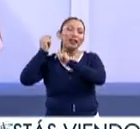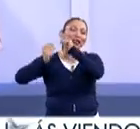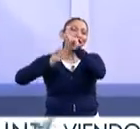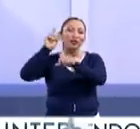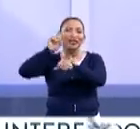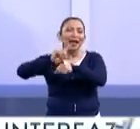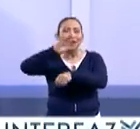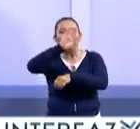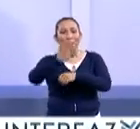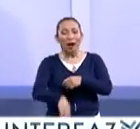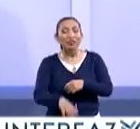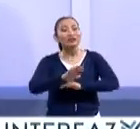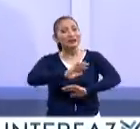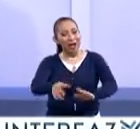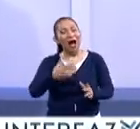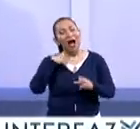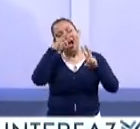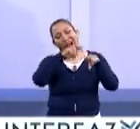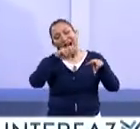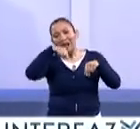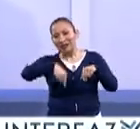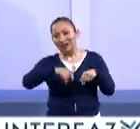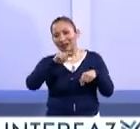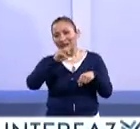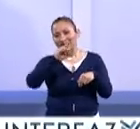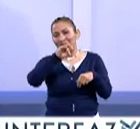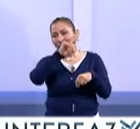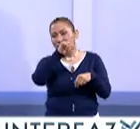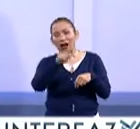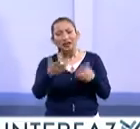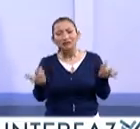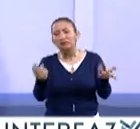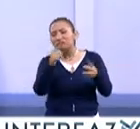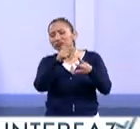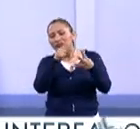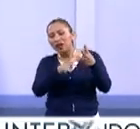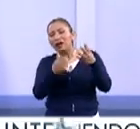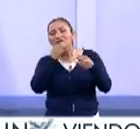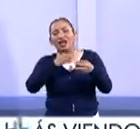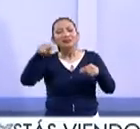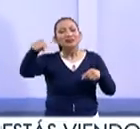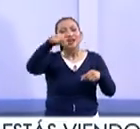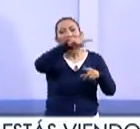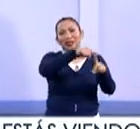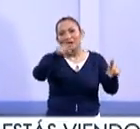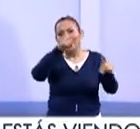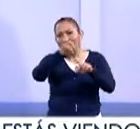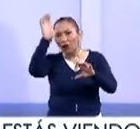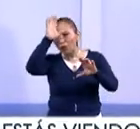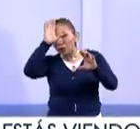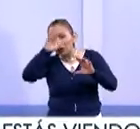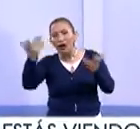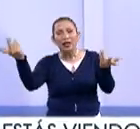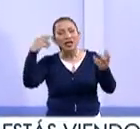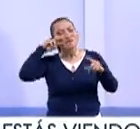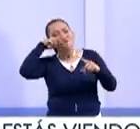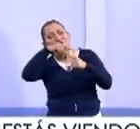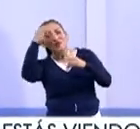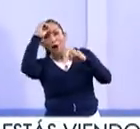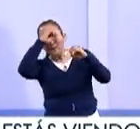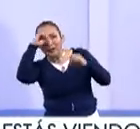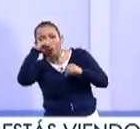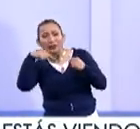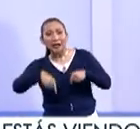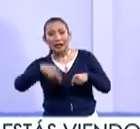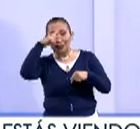Día de Muertos, que ya lo hemos analizado aquí en Interfaz. Tiene muchos festejos en las diferentes culturas y cosmovisiones